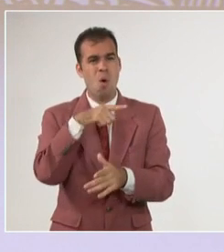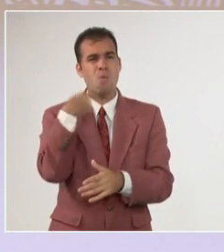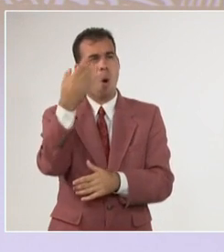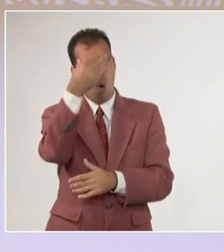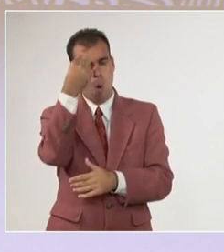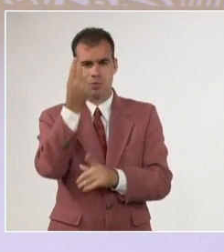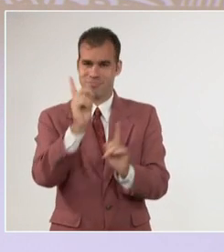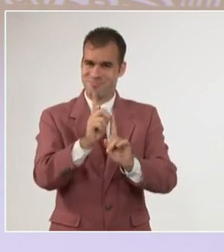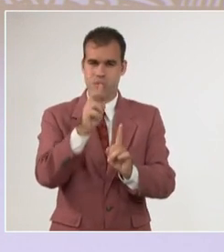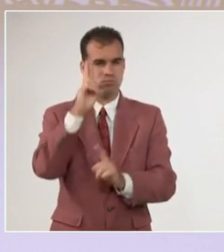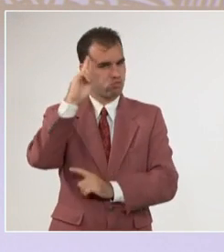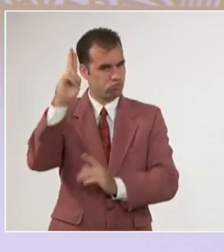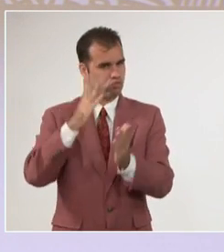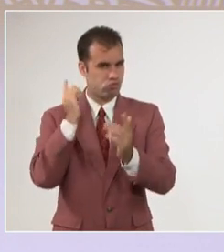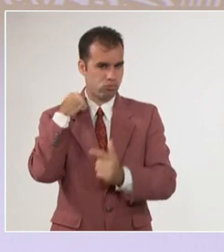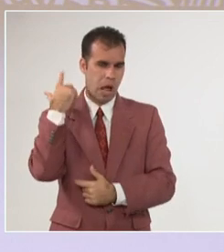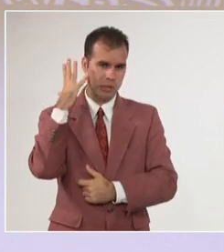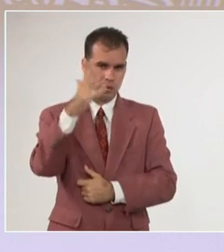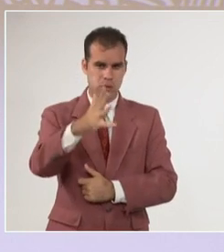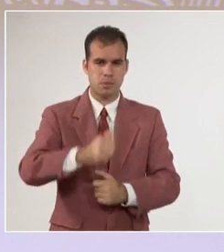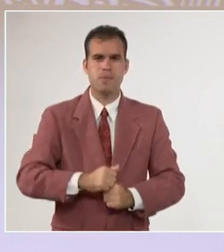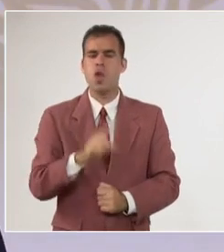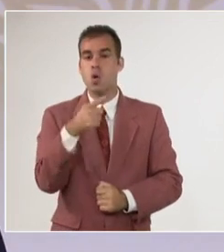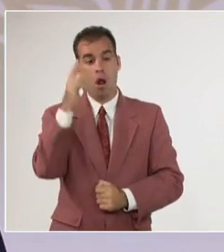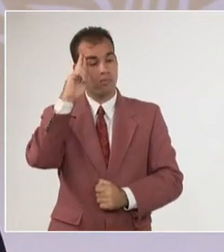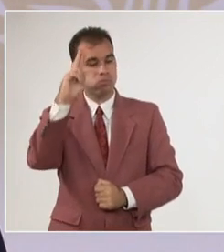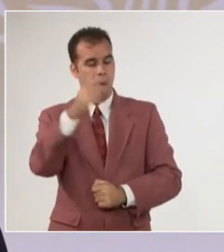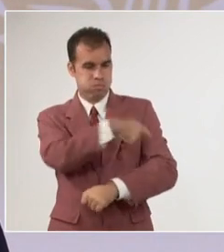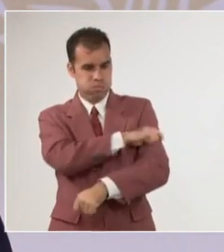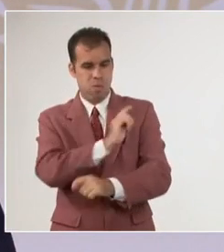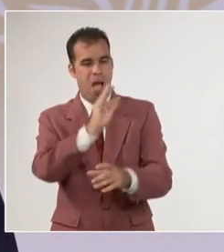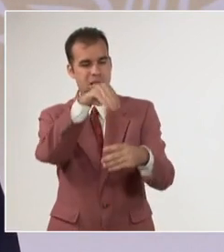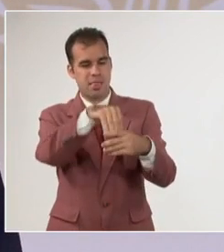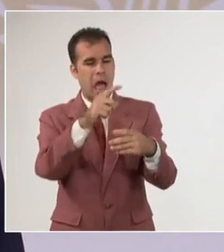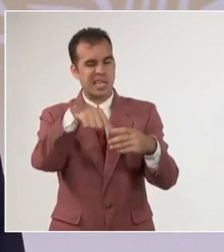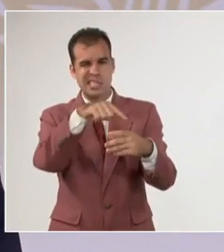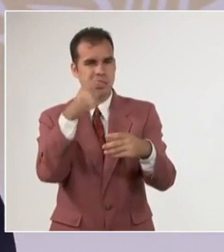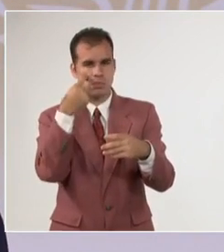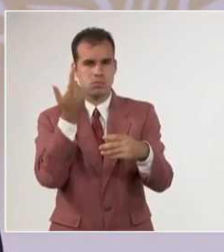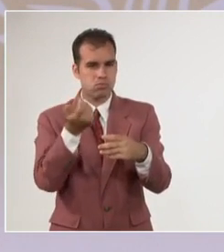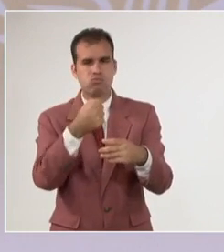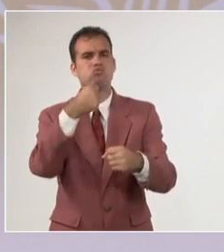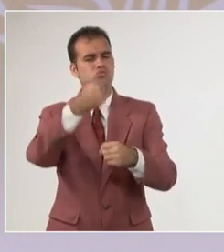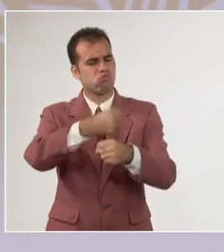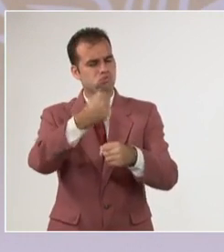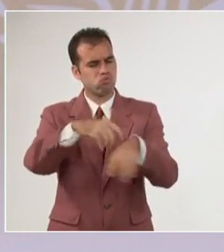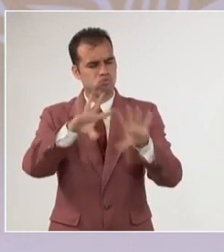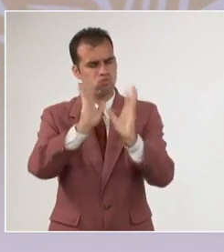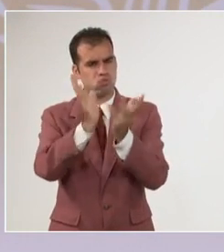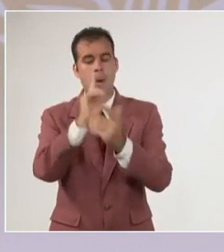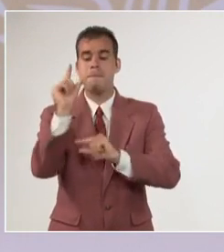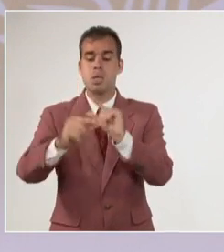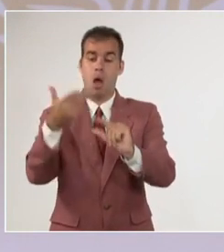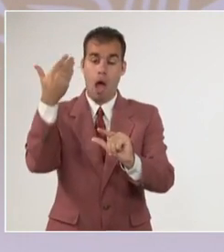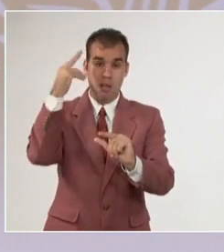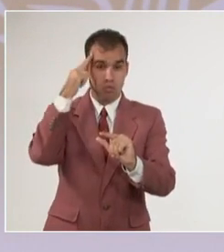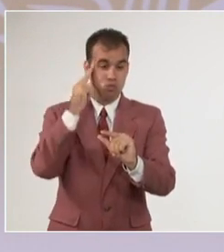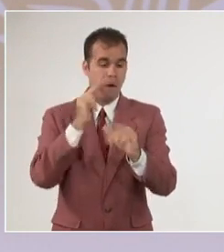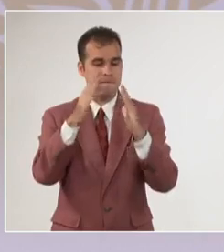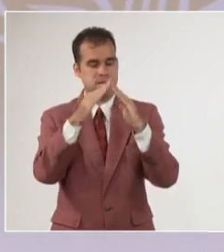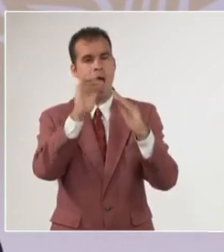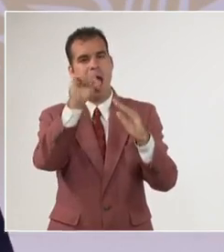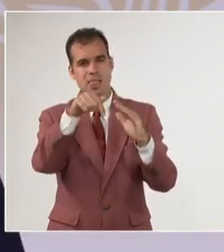Saludamos a un pueblo que funde en crisol de su propio metal las civilizaciones que se echaron sobre él para